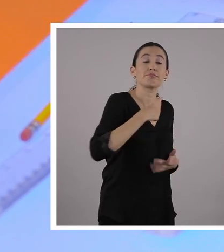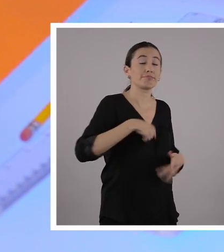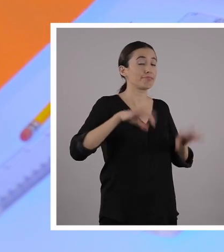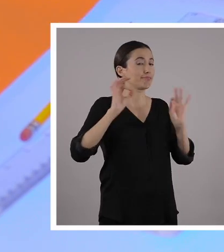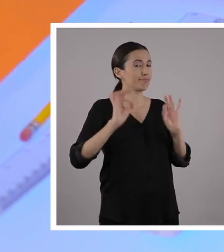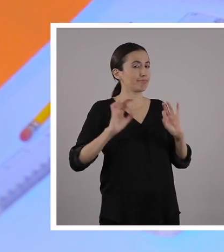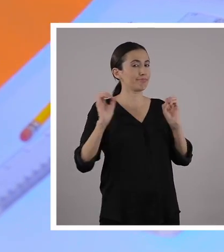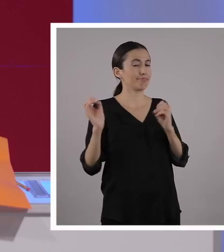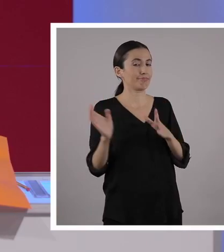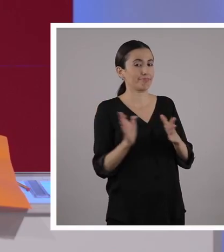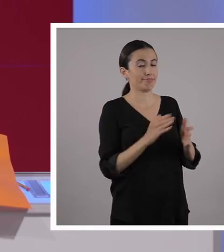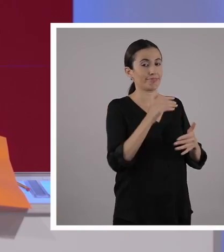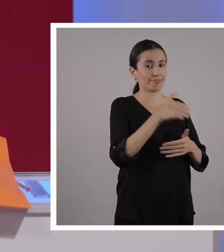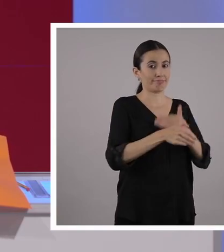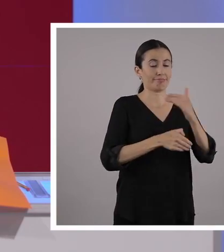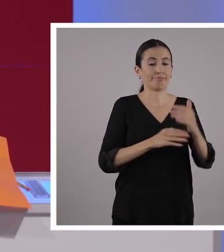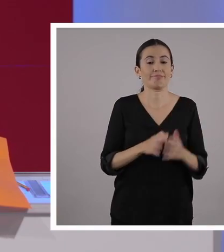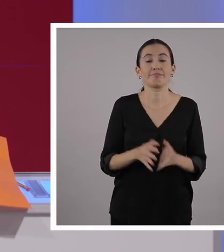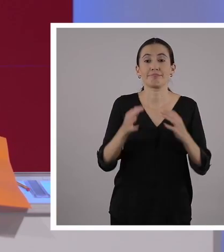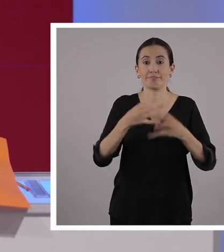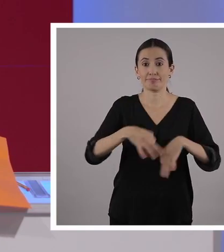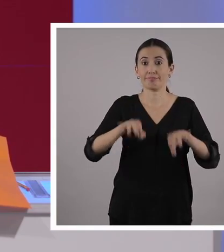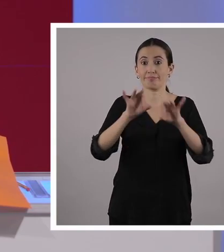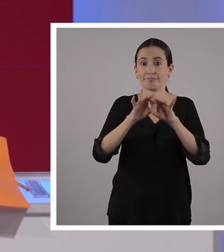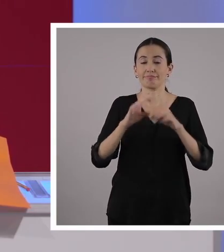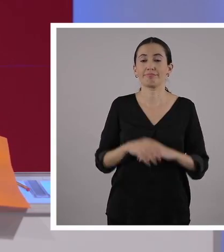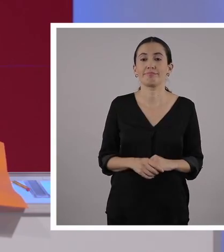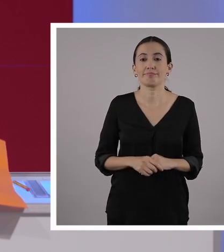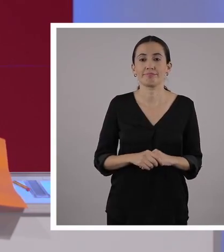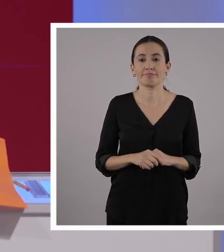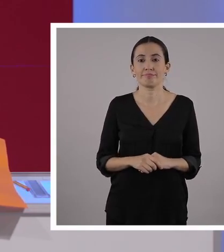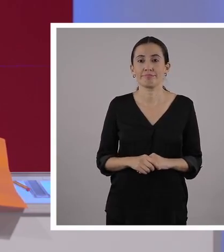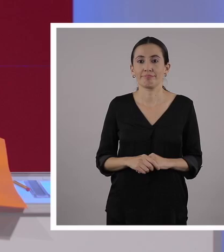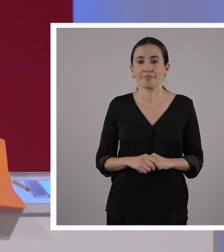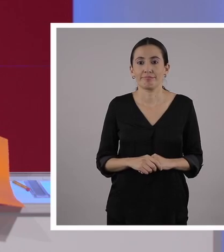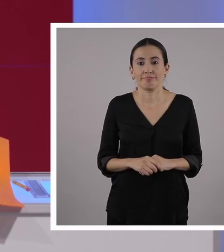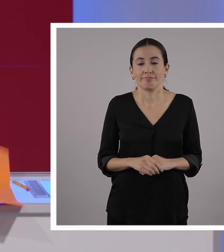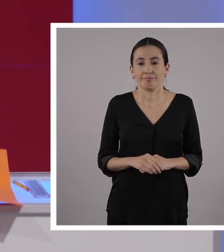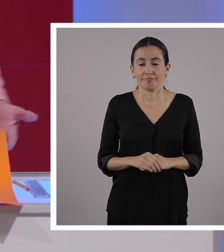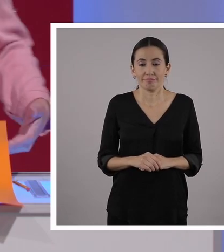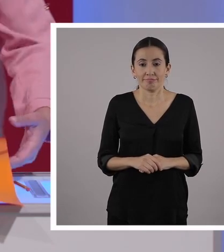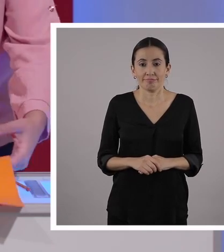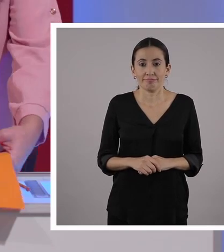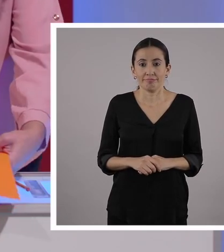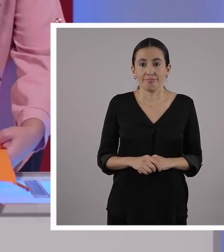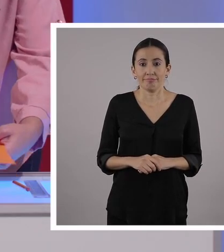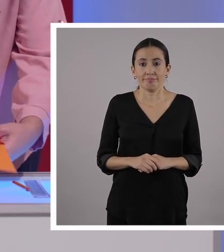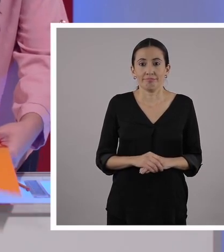para tener una motricidad, desarrollar nuestra motricidad fina.